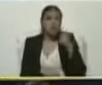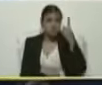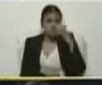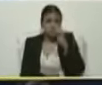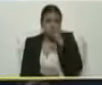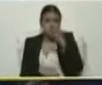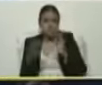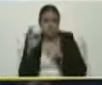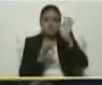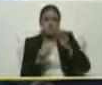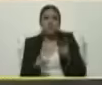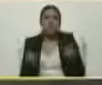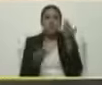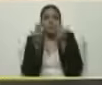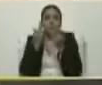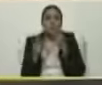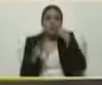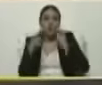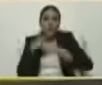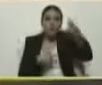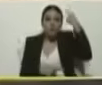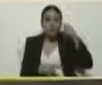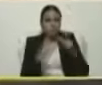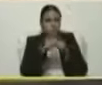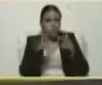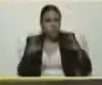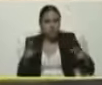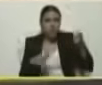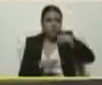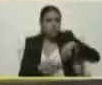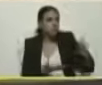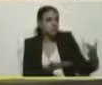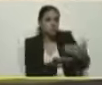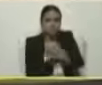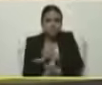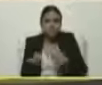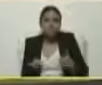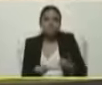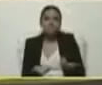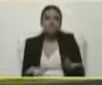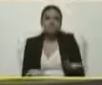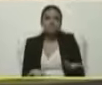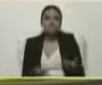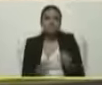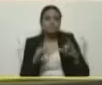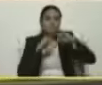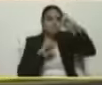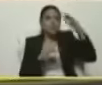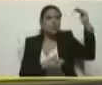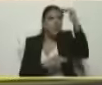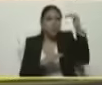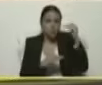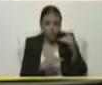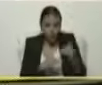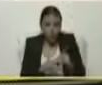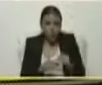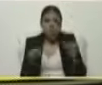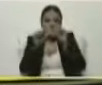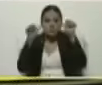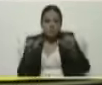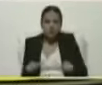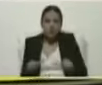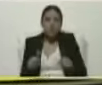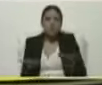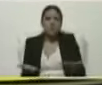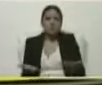primer semestre del año pasado. Crecimiento, recaudación, baja inflación, sistema